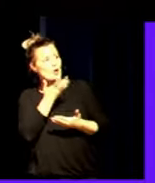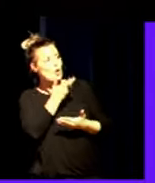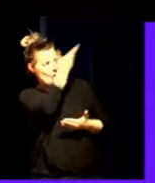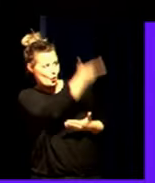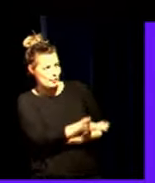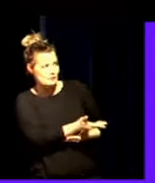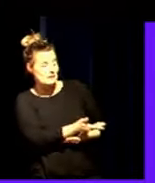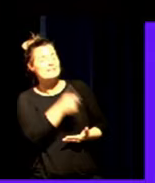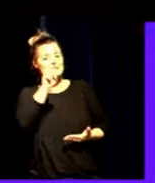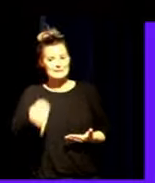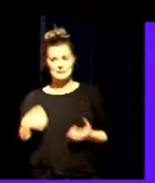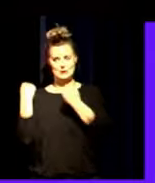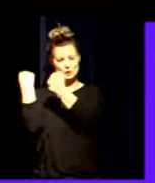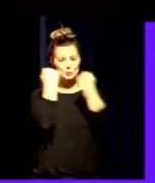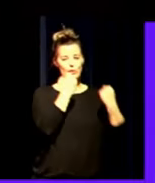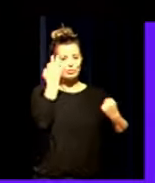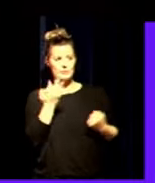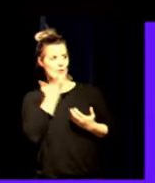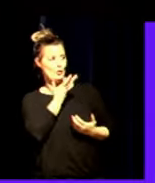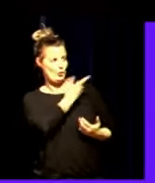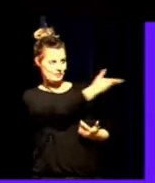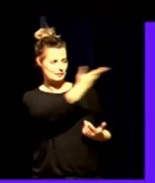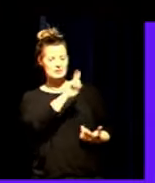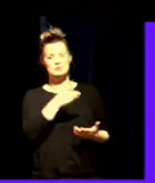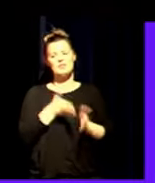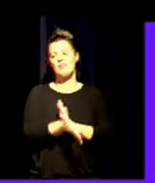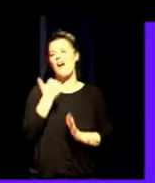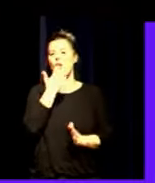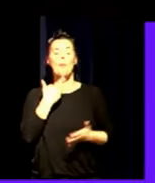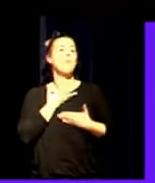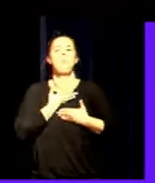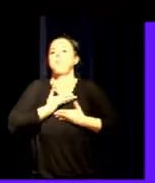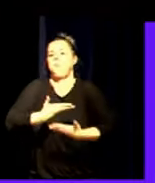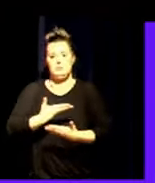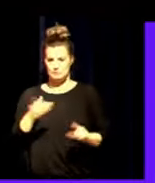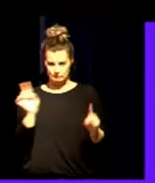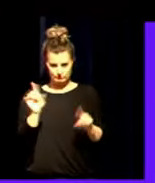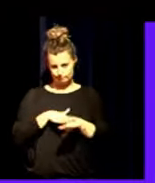reconocidas por la institución. Esto no es una cuestión de voluntariado, perdón, no.